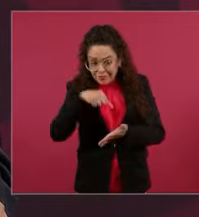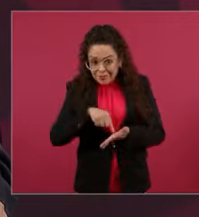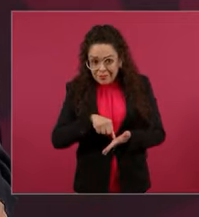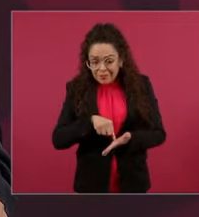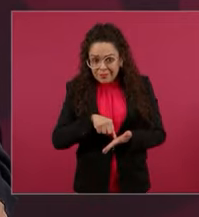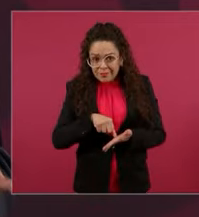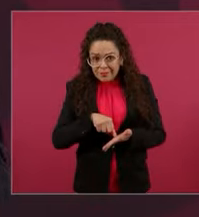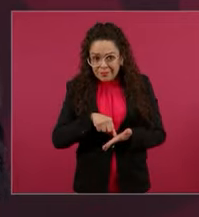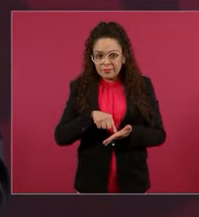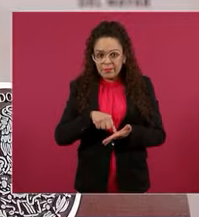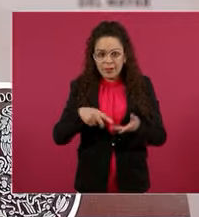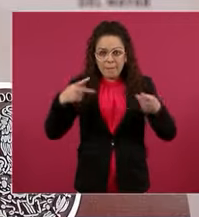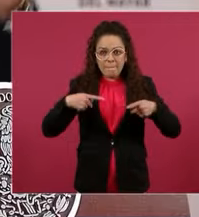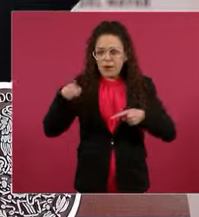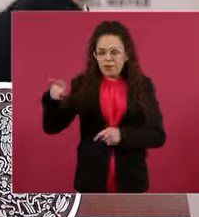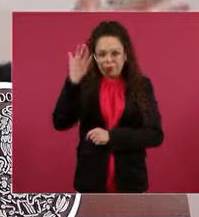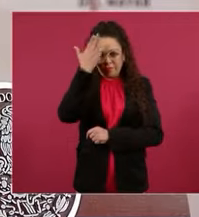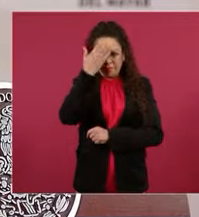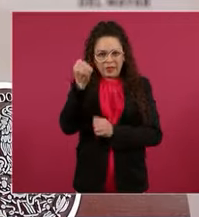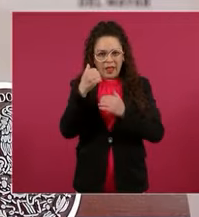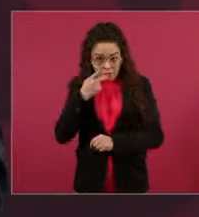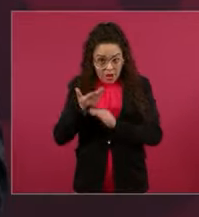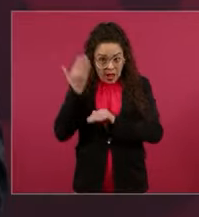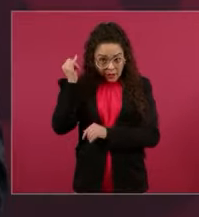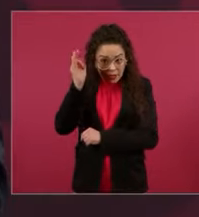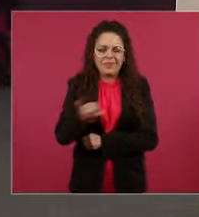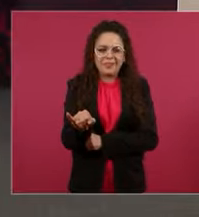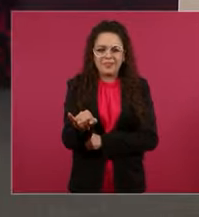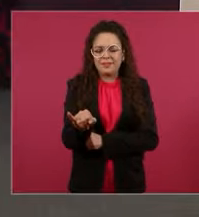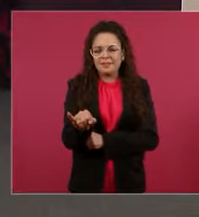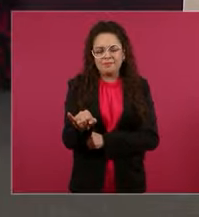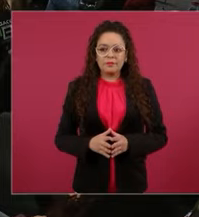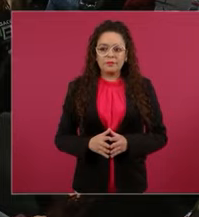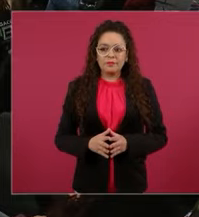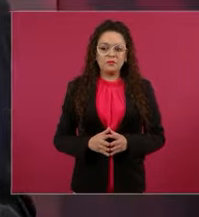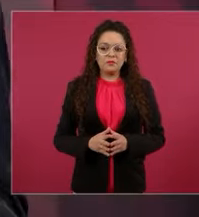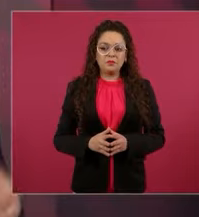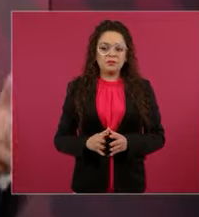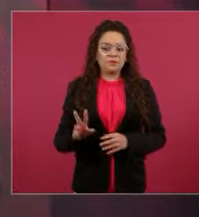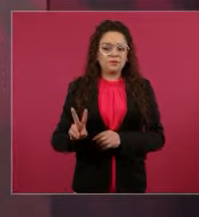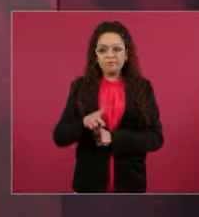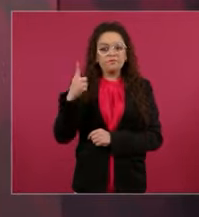los comentaristas hablaran de esa manera? Jamás, jamás.